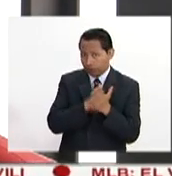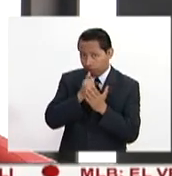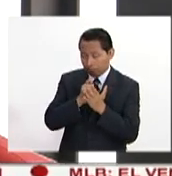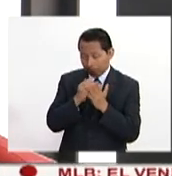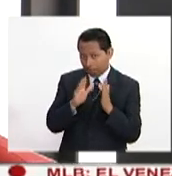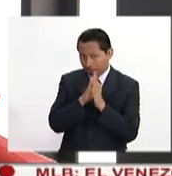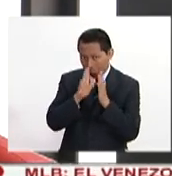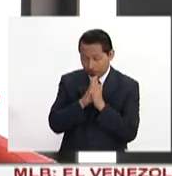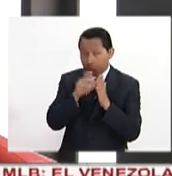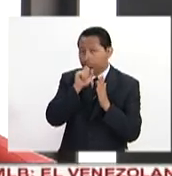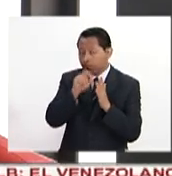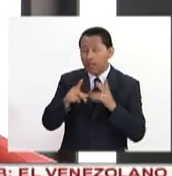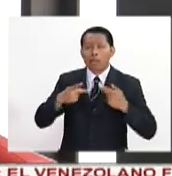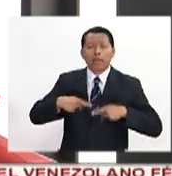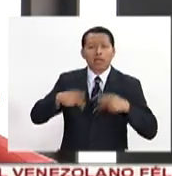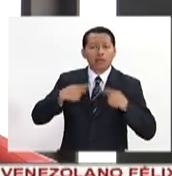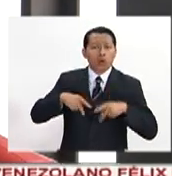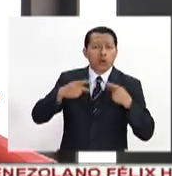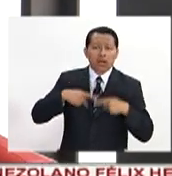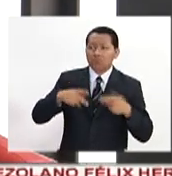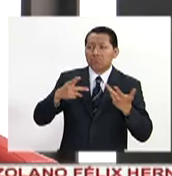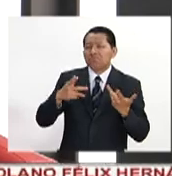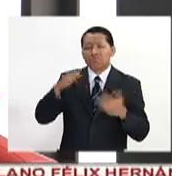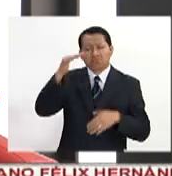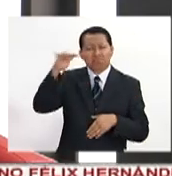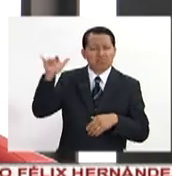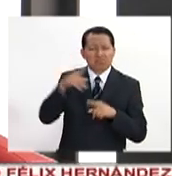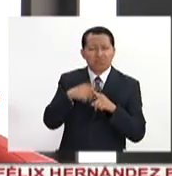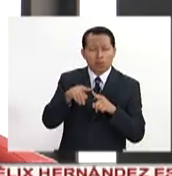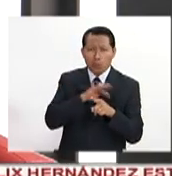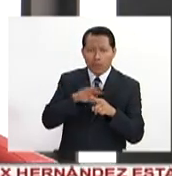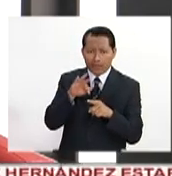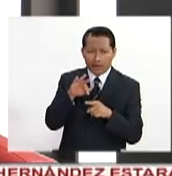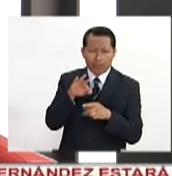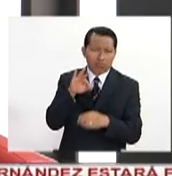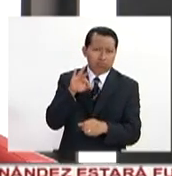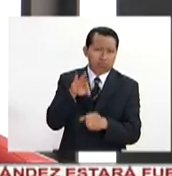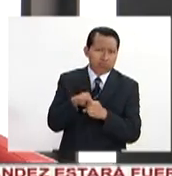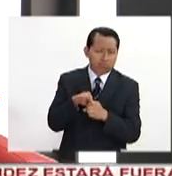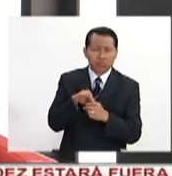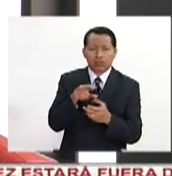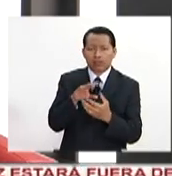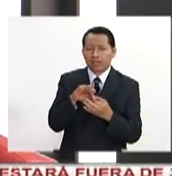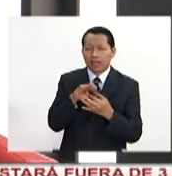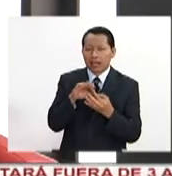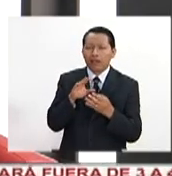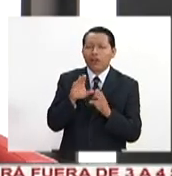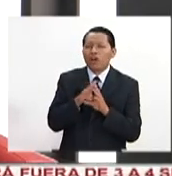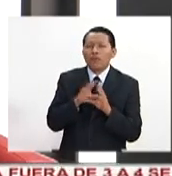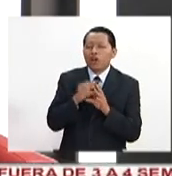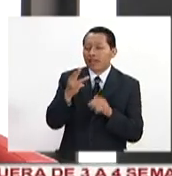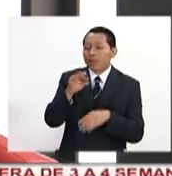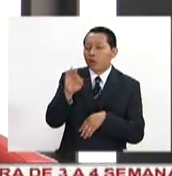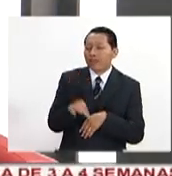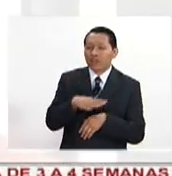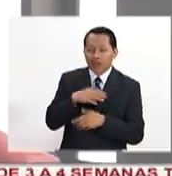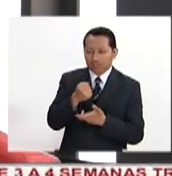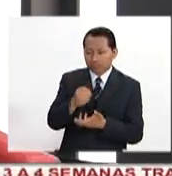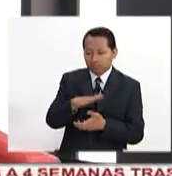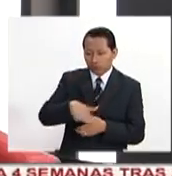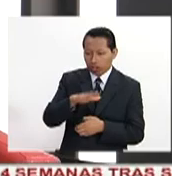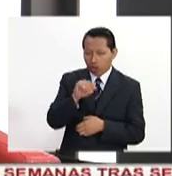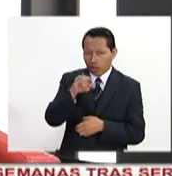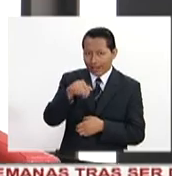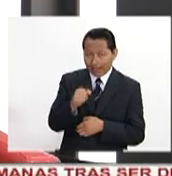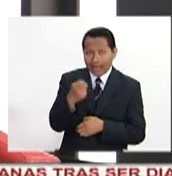participativo, donde la población de la Ciudad de México puede elegir en qué se va a aplicar el 3% del presupuesto de las colonias.